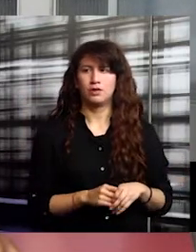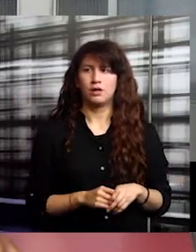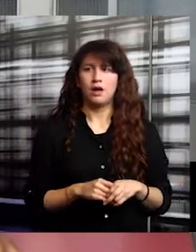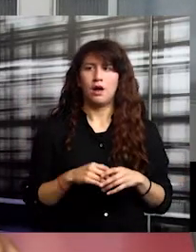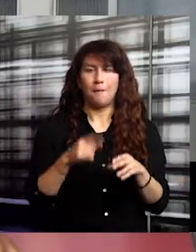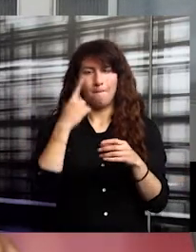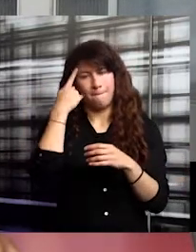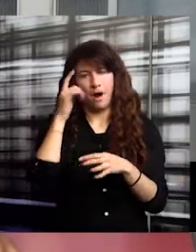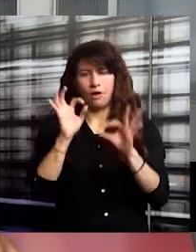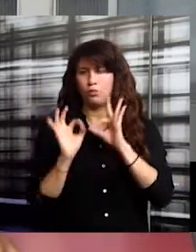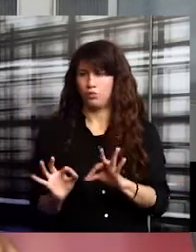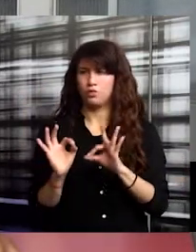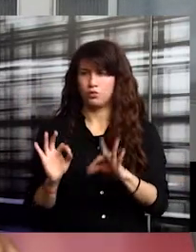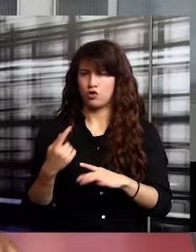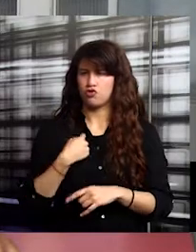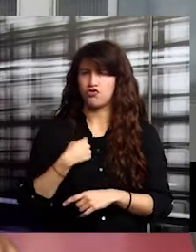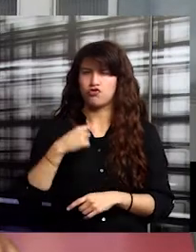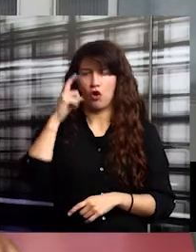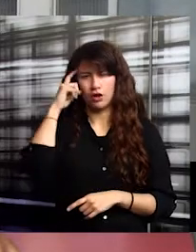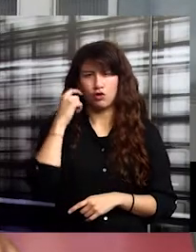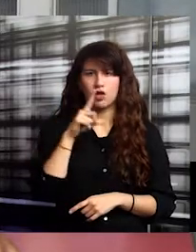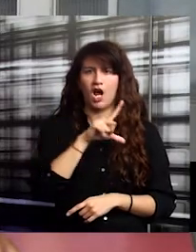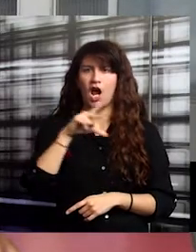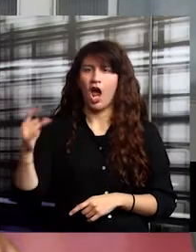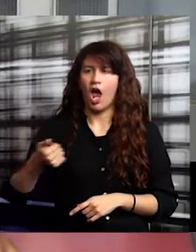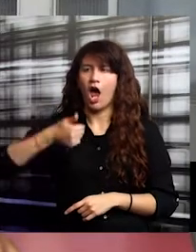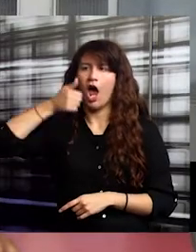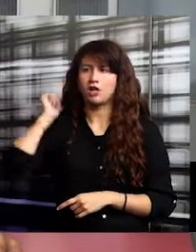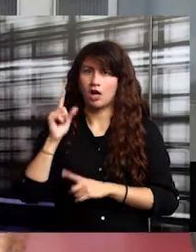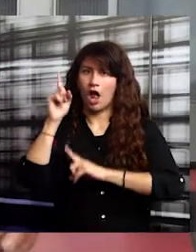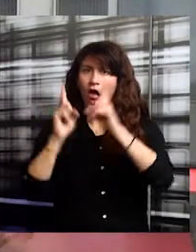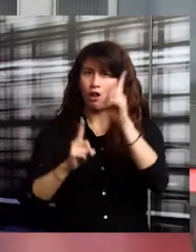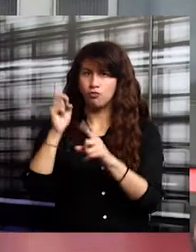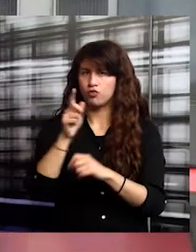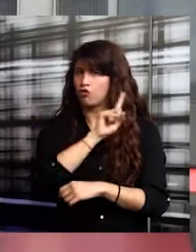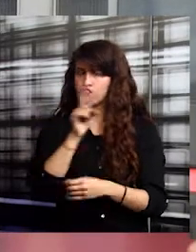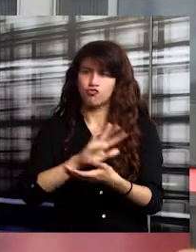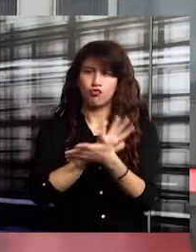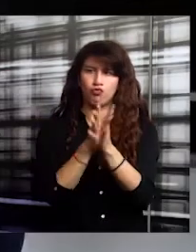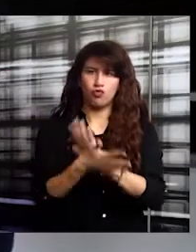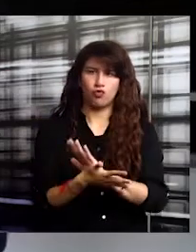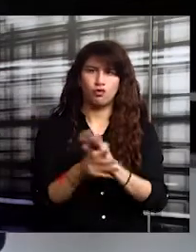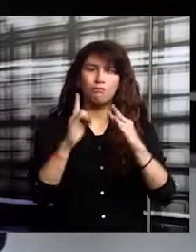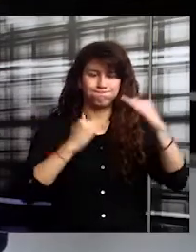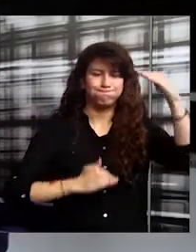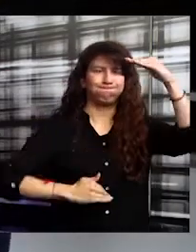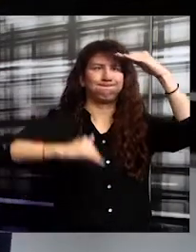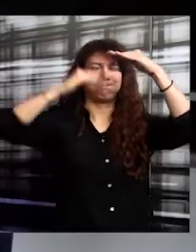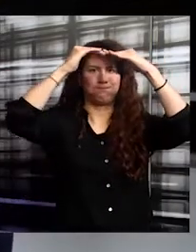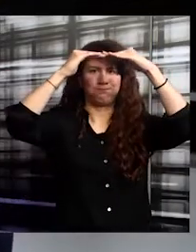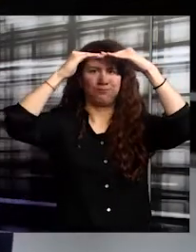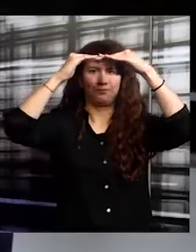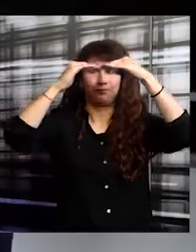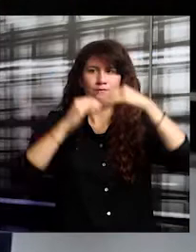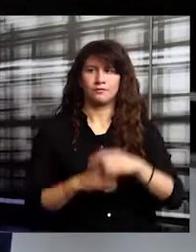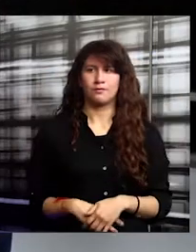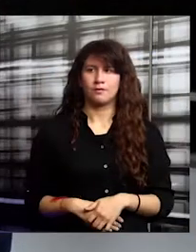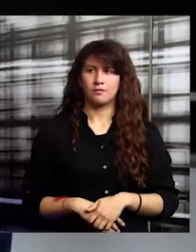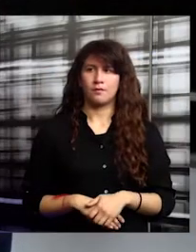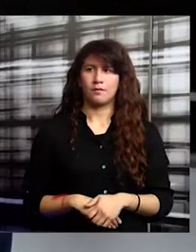algunos, no todos, estuvieron a la altura. Sí, sin duda. Y además es importante esto